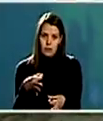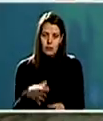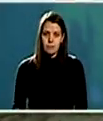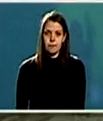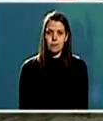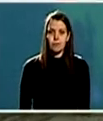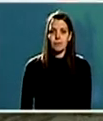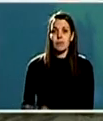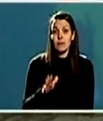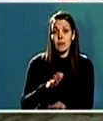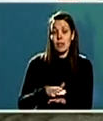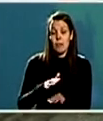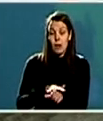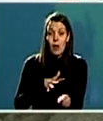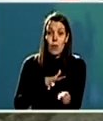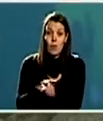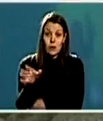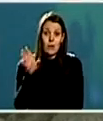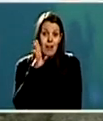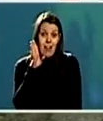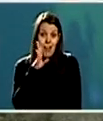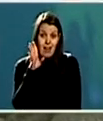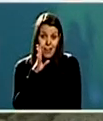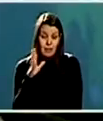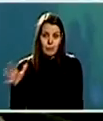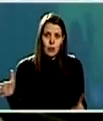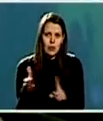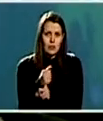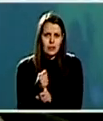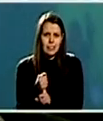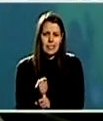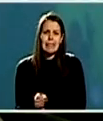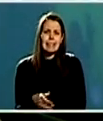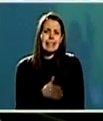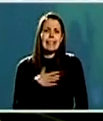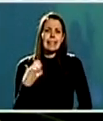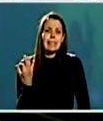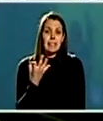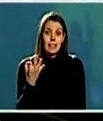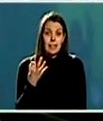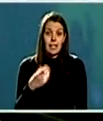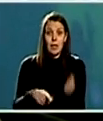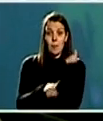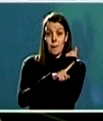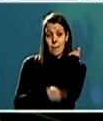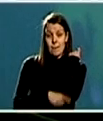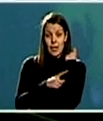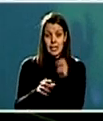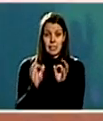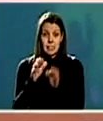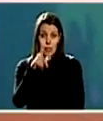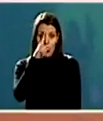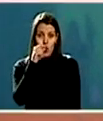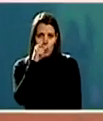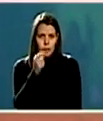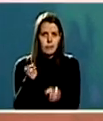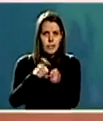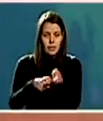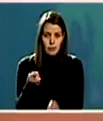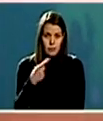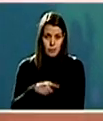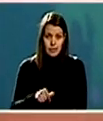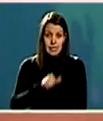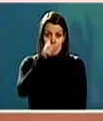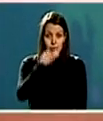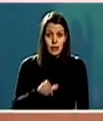emci para acadar esta cobertura 100% provincia tambén se contempla a posibilid de incorporar parque de Lugo a semana que ven constituir una